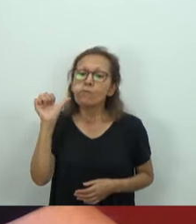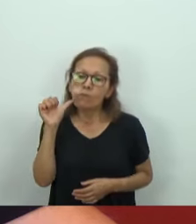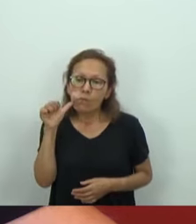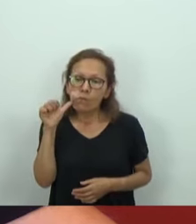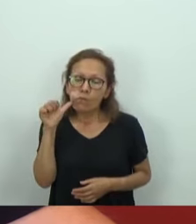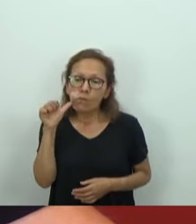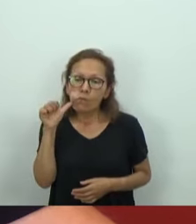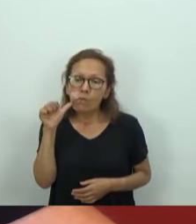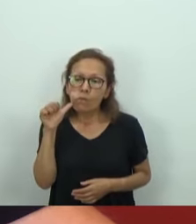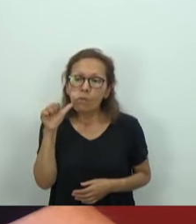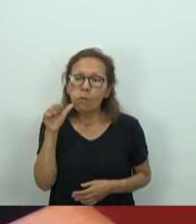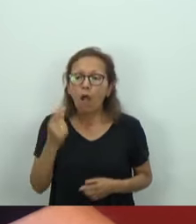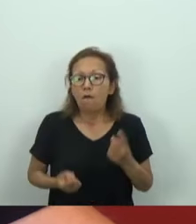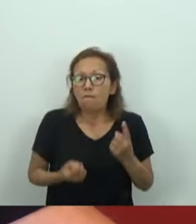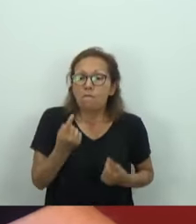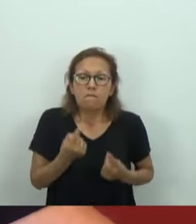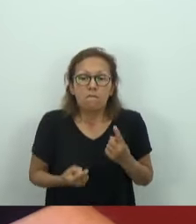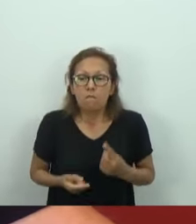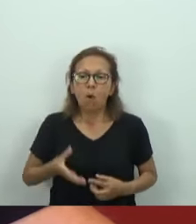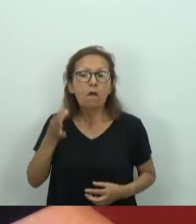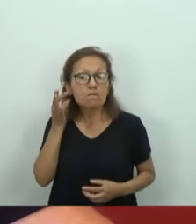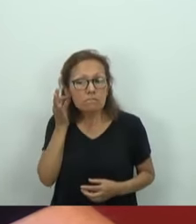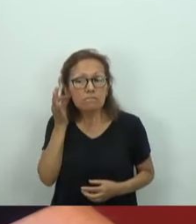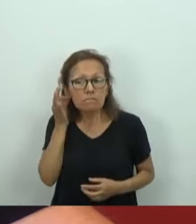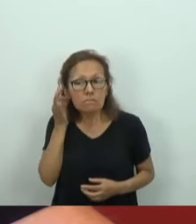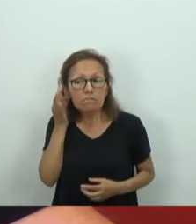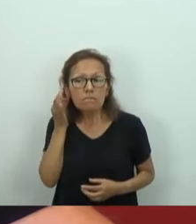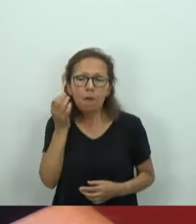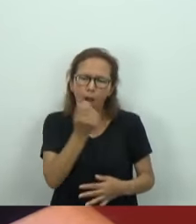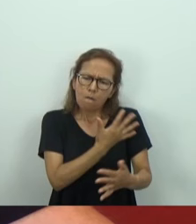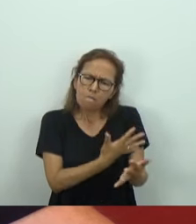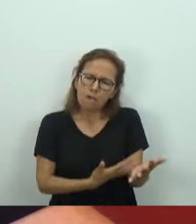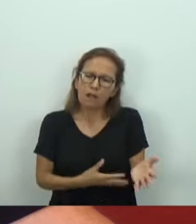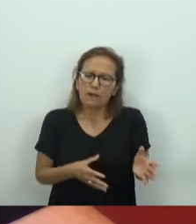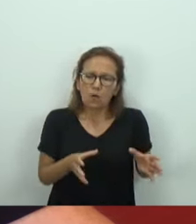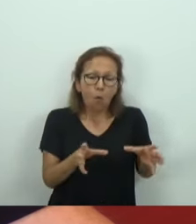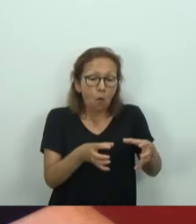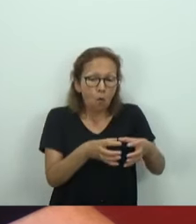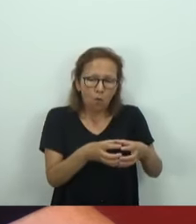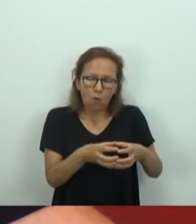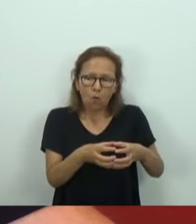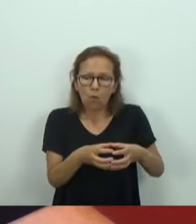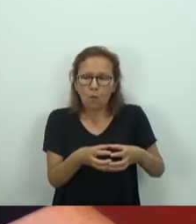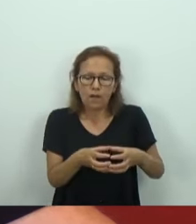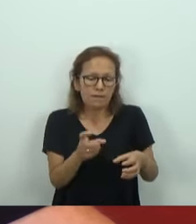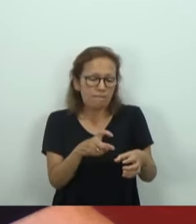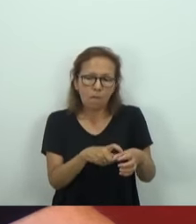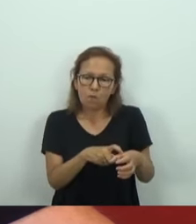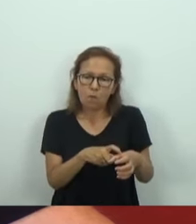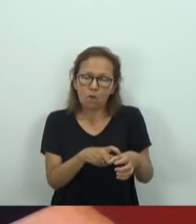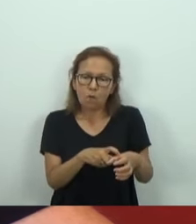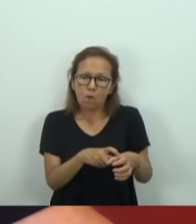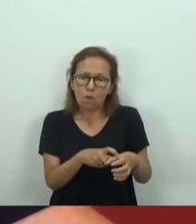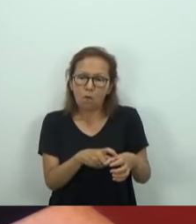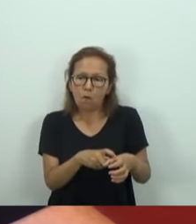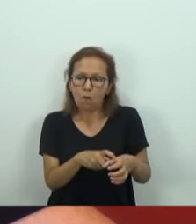algunas veces la mujer tiene un grupo de sanguíneo, de sangre, que no es compatible